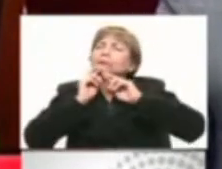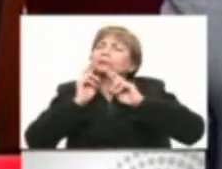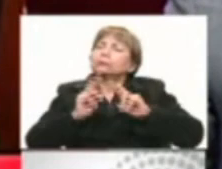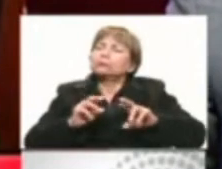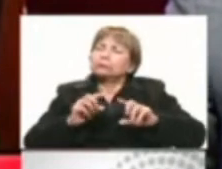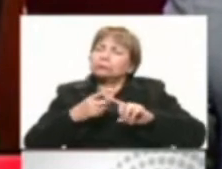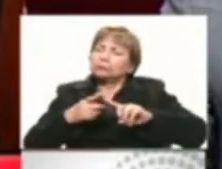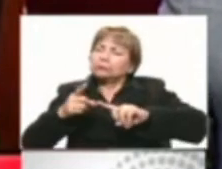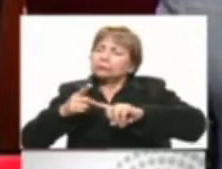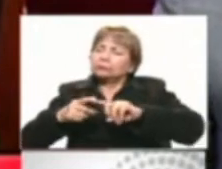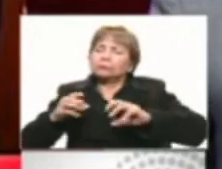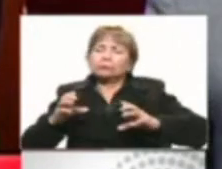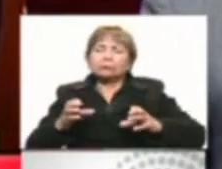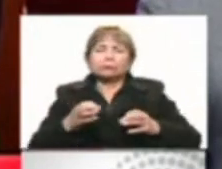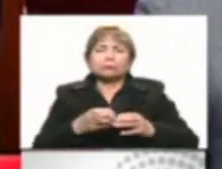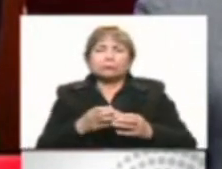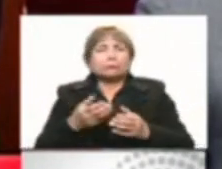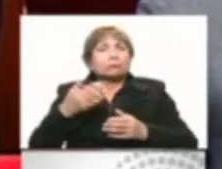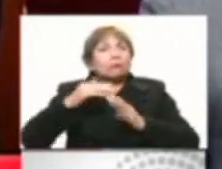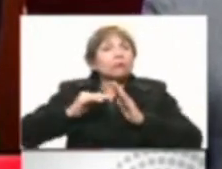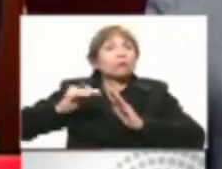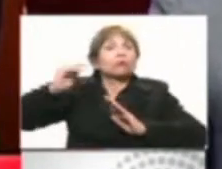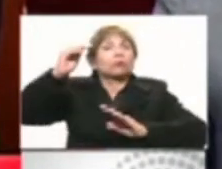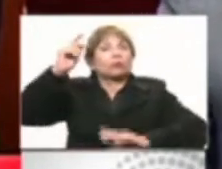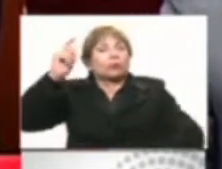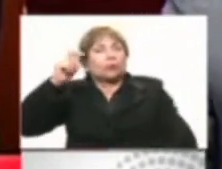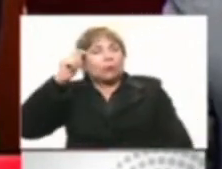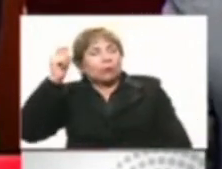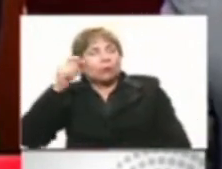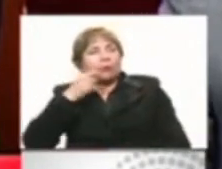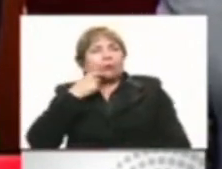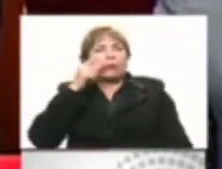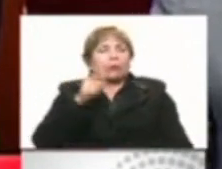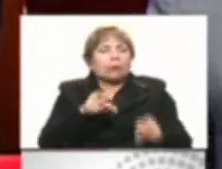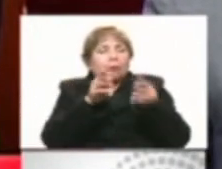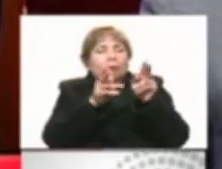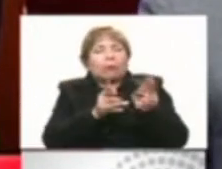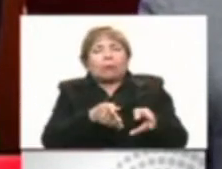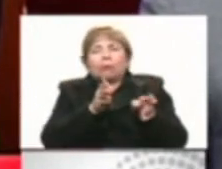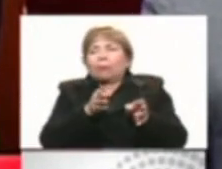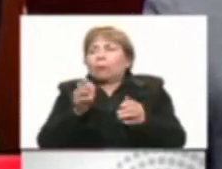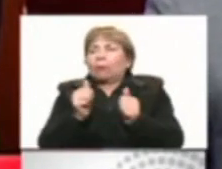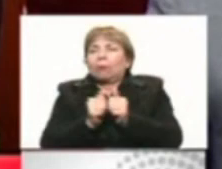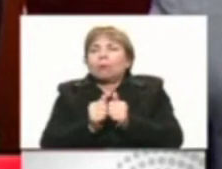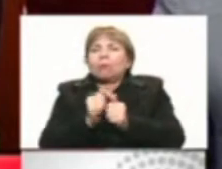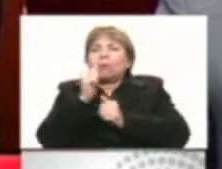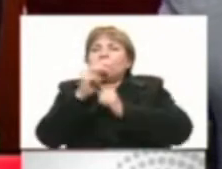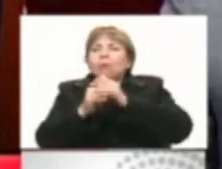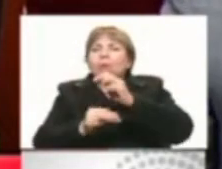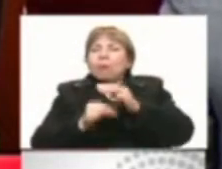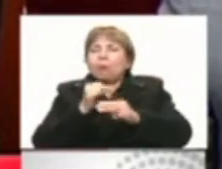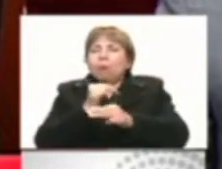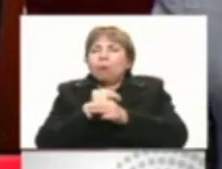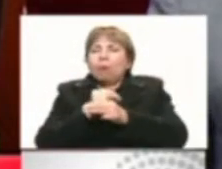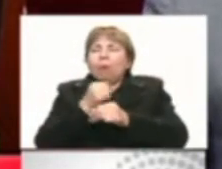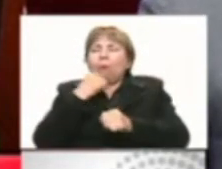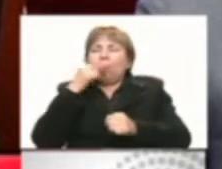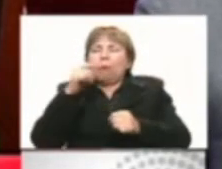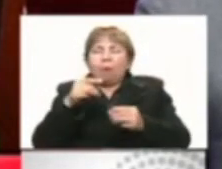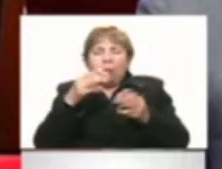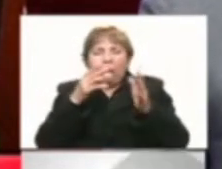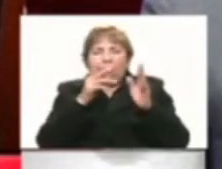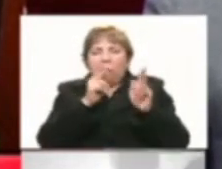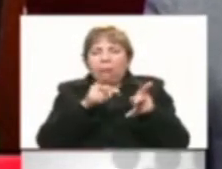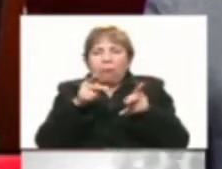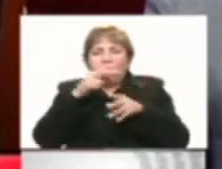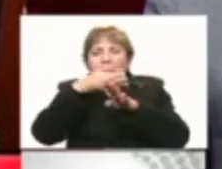varios congresistas. El proyecto Alto Piura está programado en el presupuesto multianual de inversiones. Ese proyecto